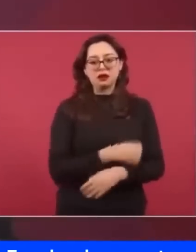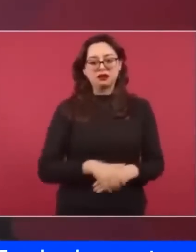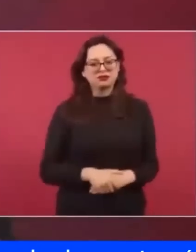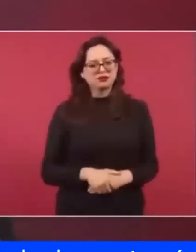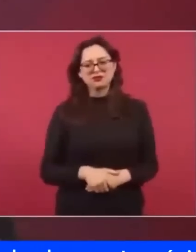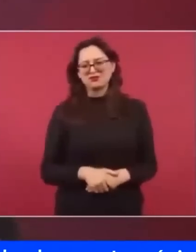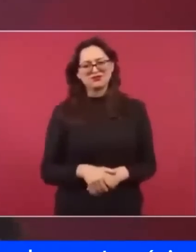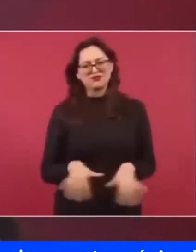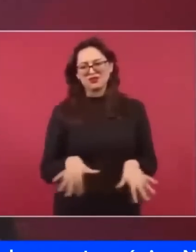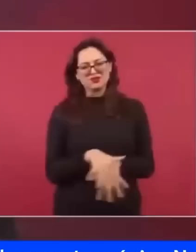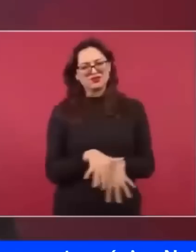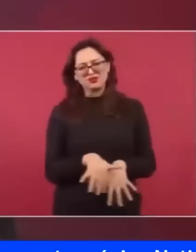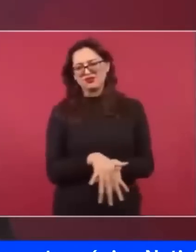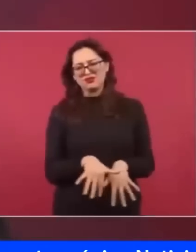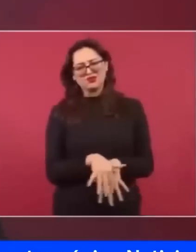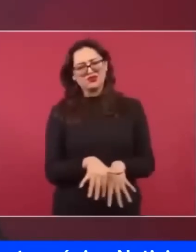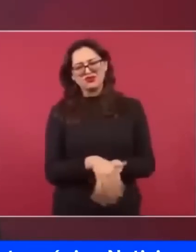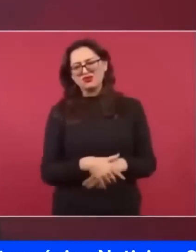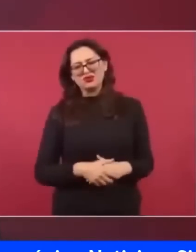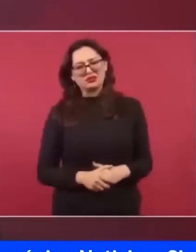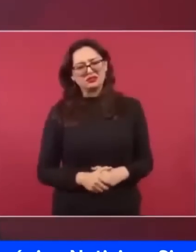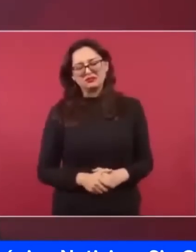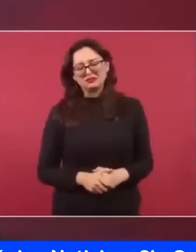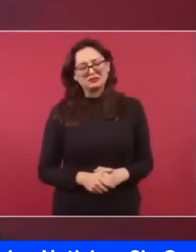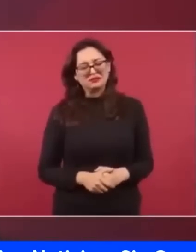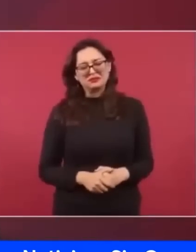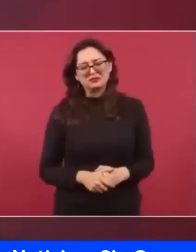muy corriente, muy chafa.